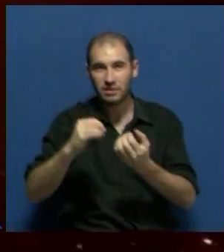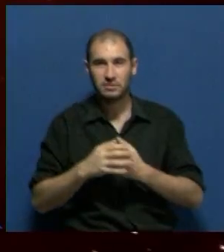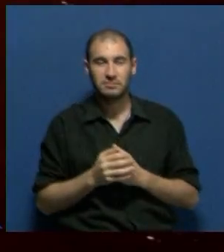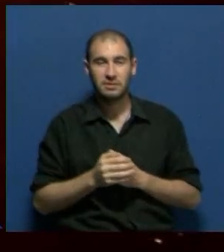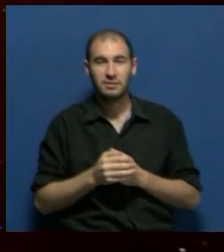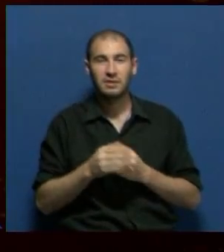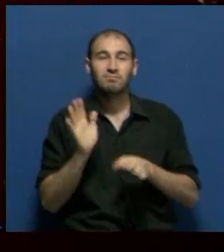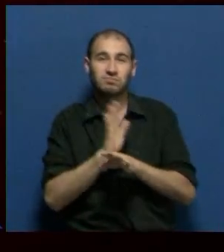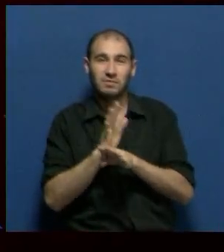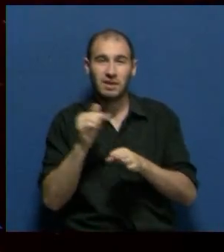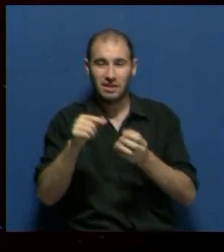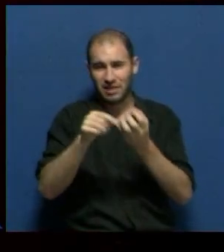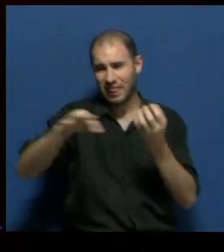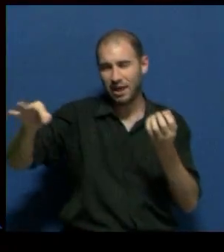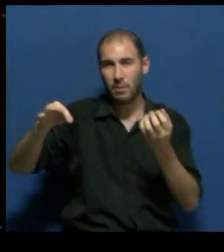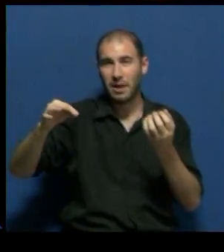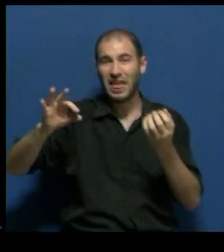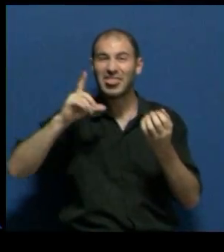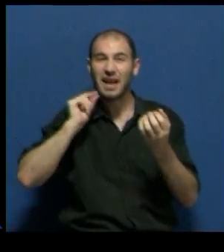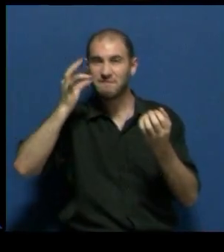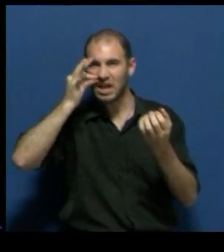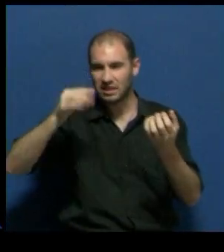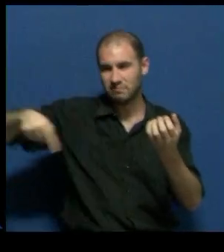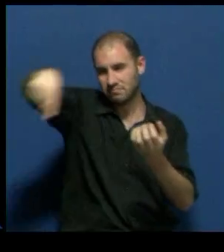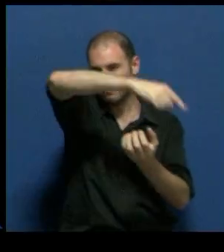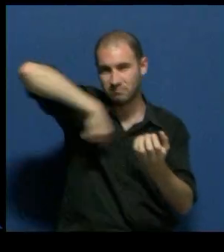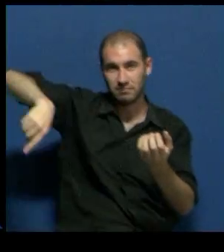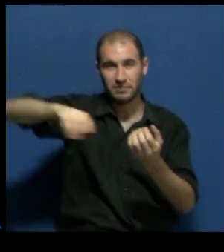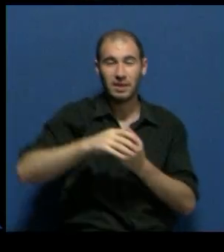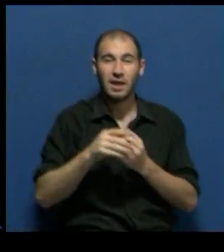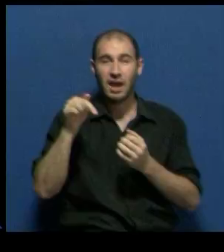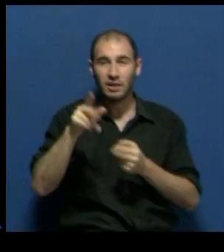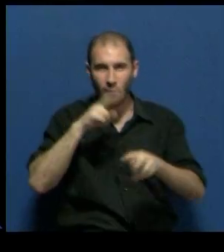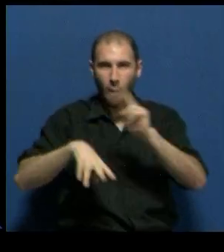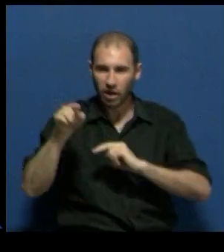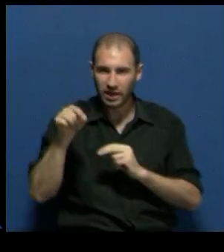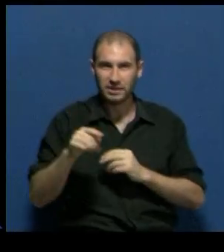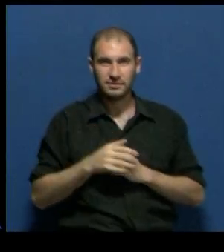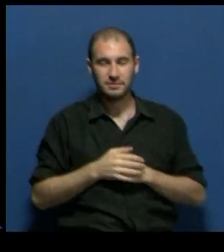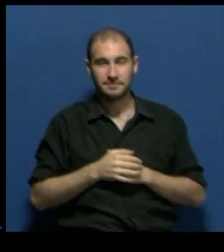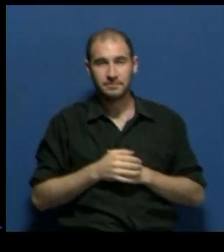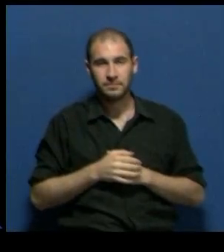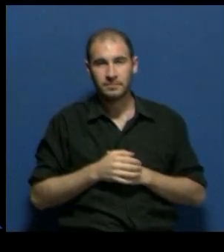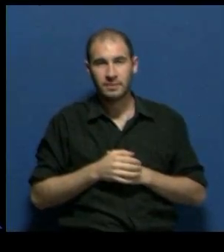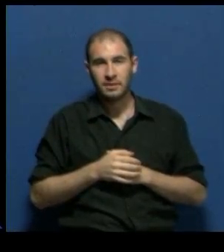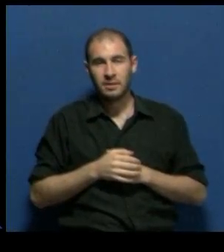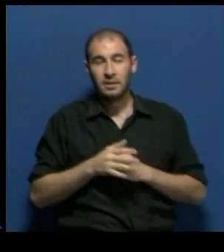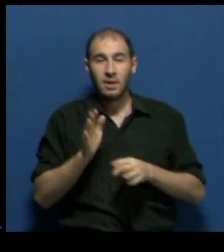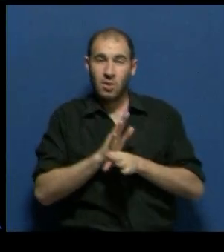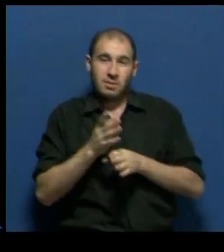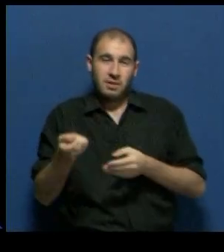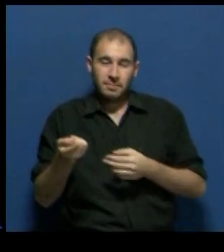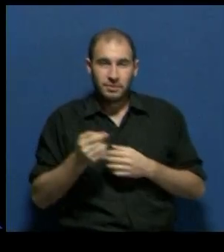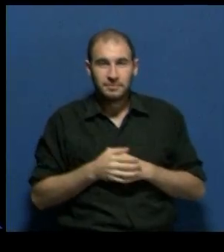Y obviamente el más alejado 20 días. Es por eso que fue buscado. Y si obviamente